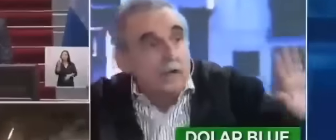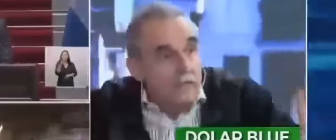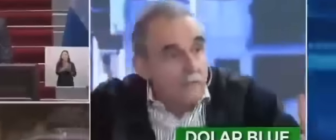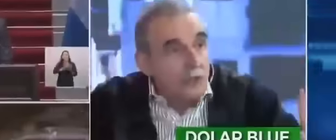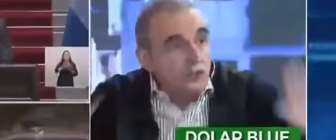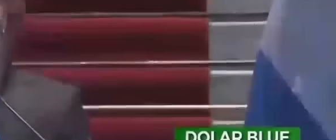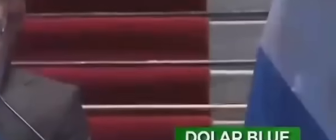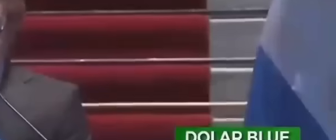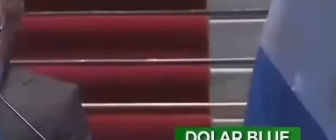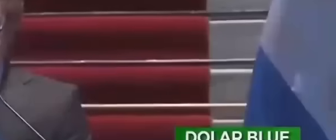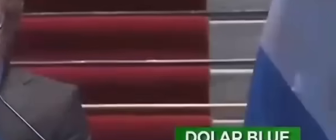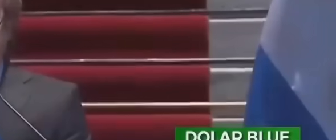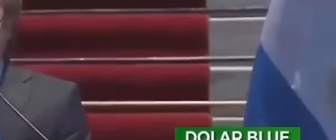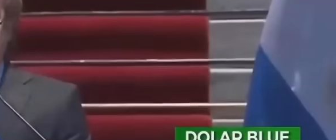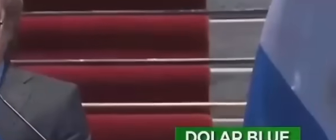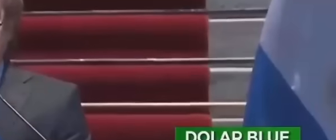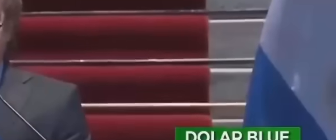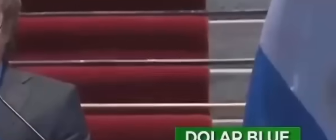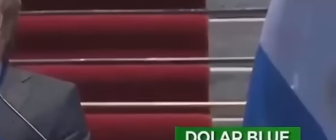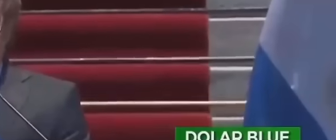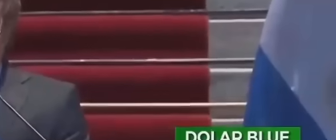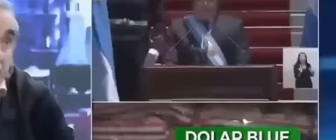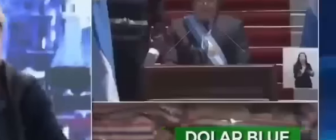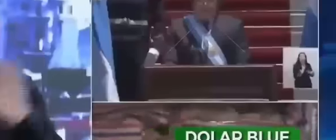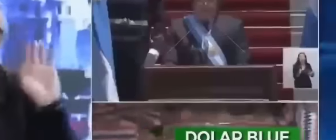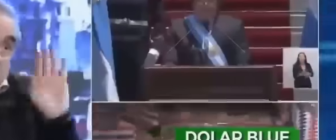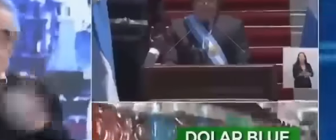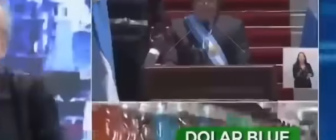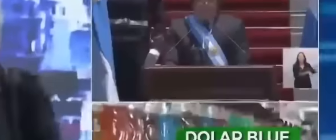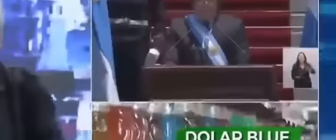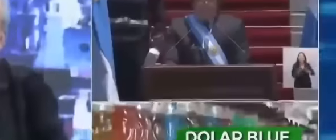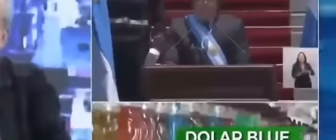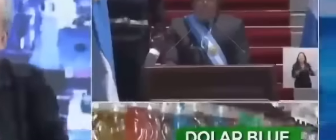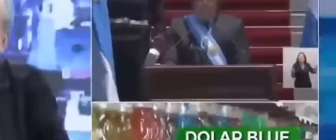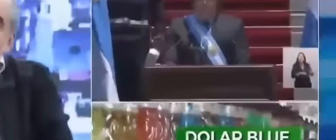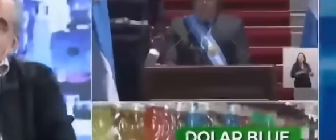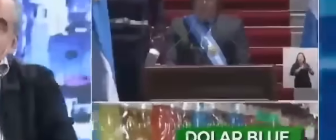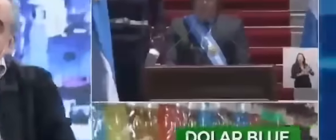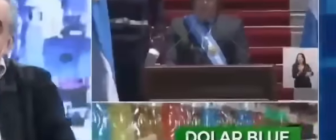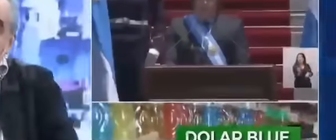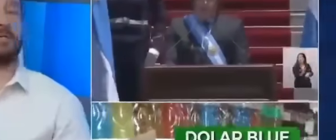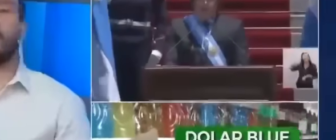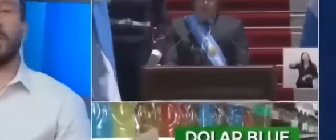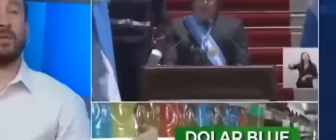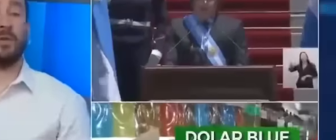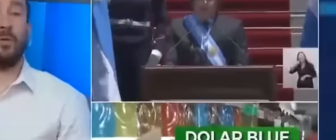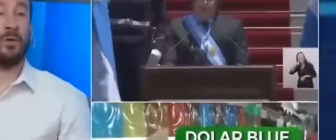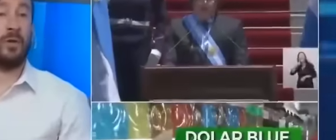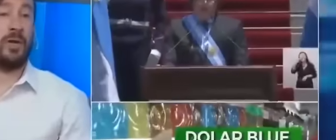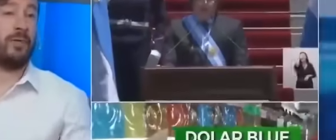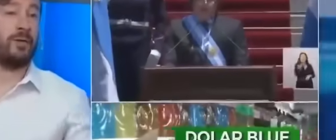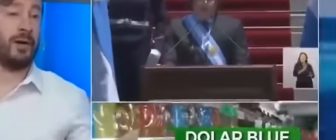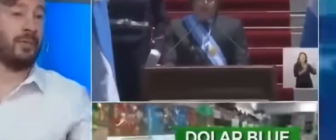CR poquito lo mismo que no es anarcocapitalista vos sos anarcocapitalista Nico ya lo dije soy un laburante yo